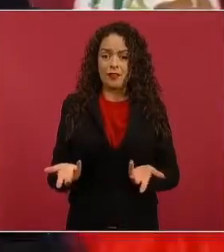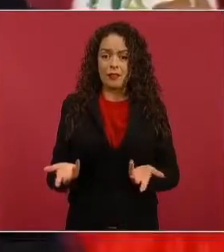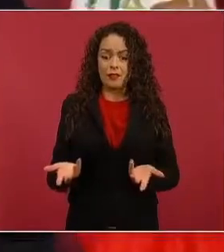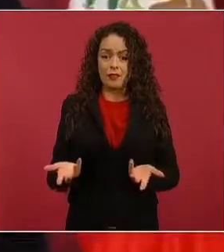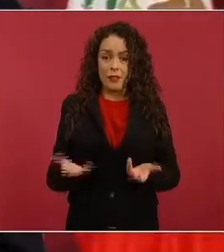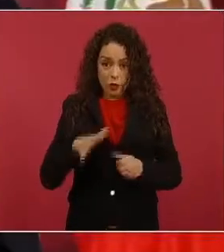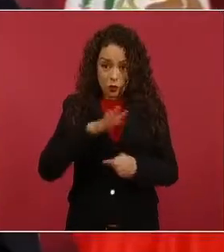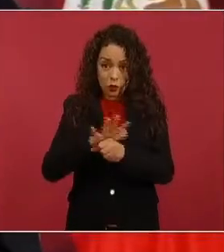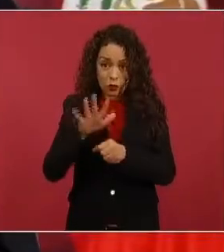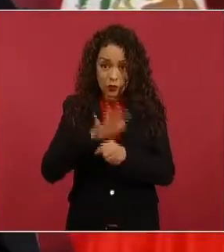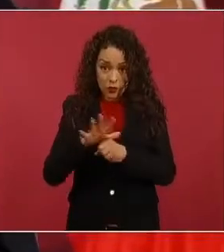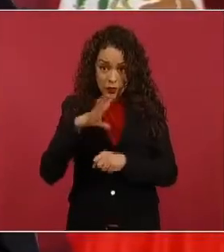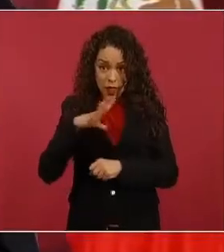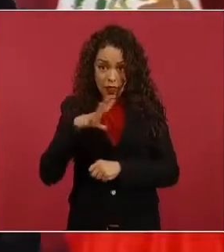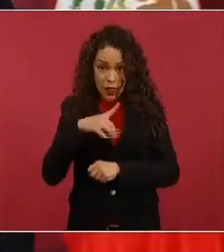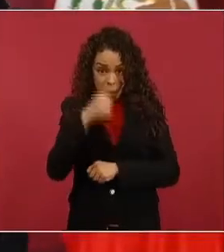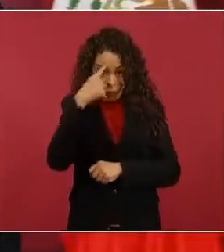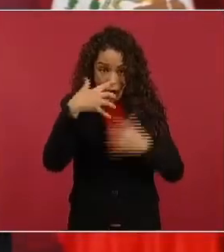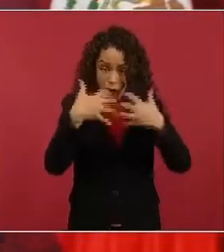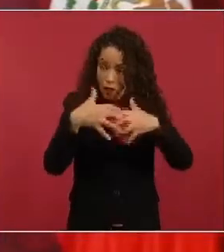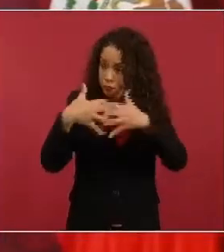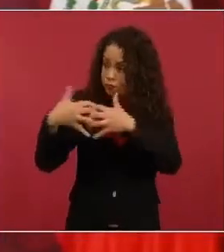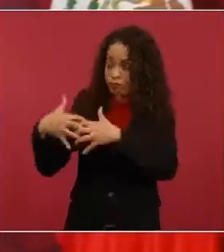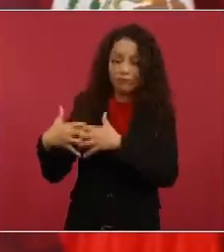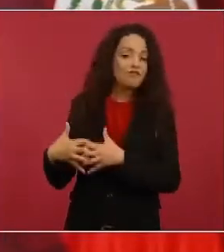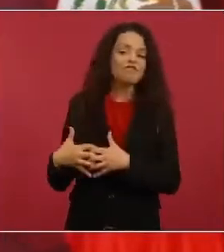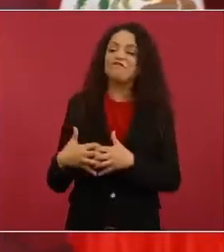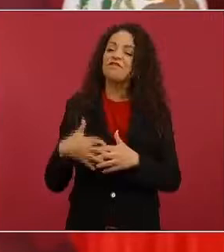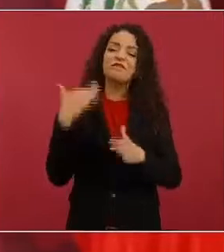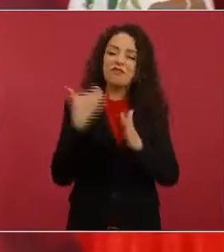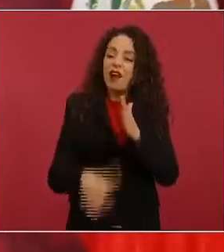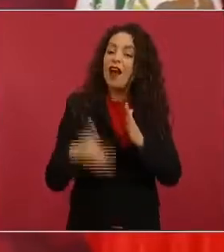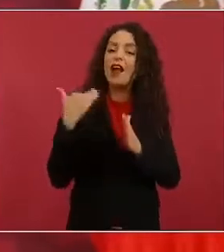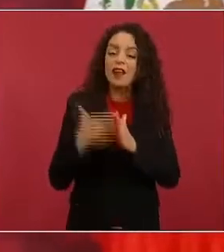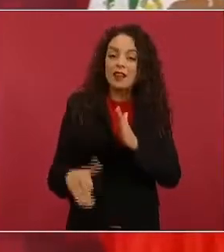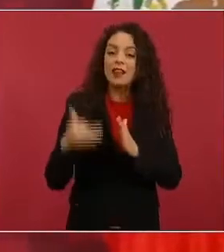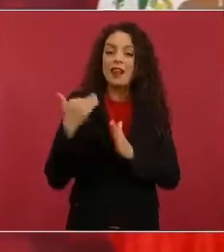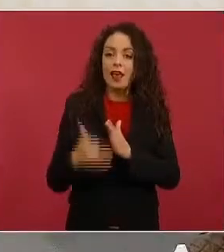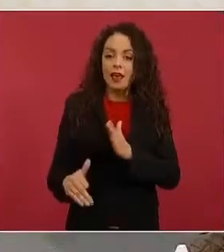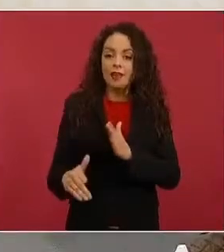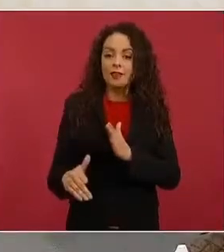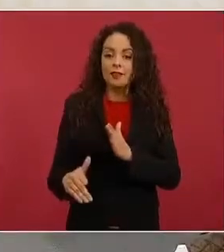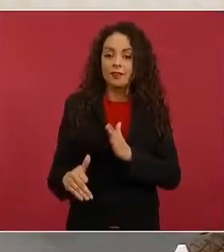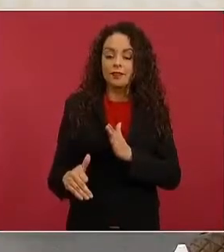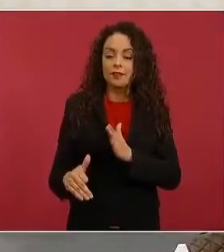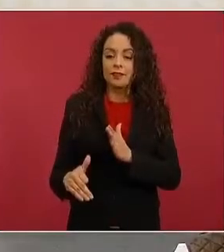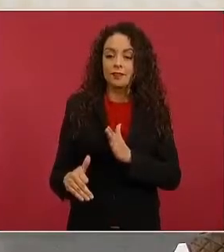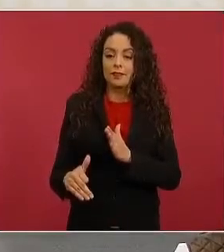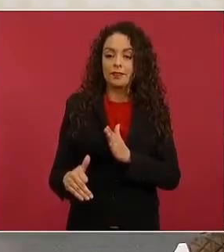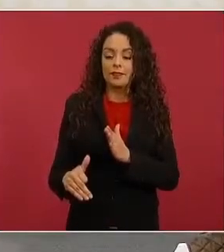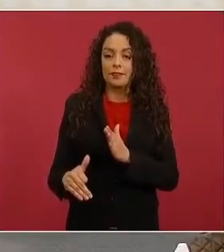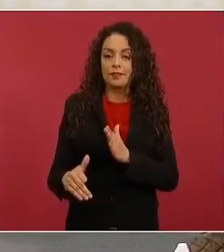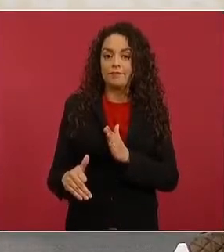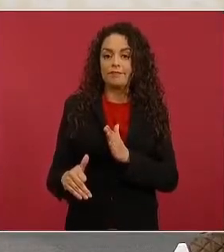infraestructura suficiente. Por eso, pues el papel